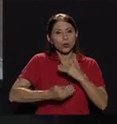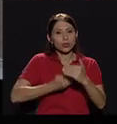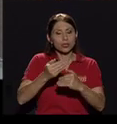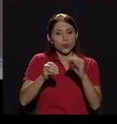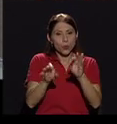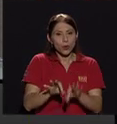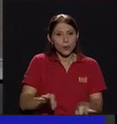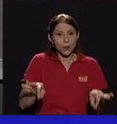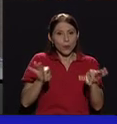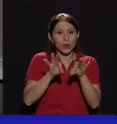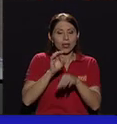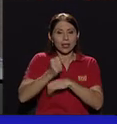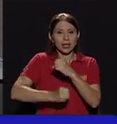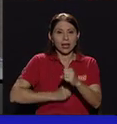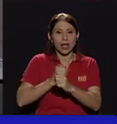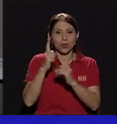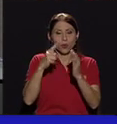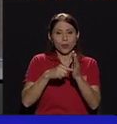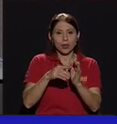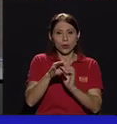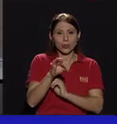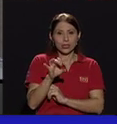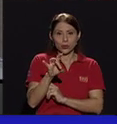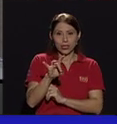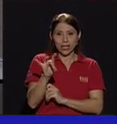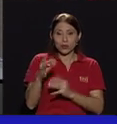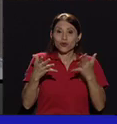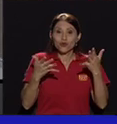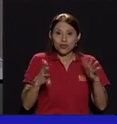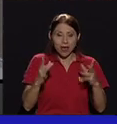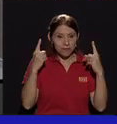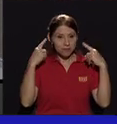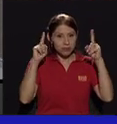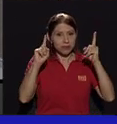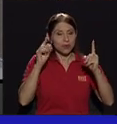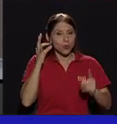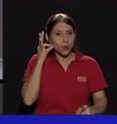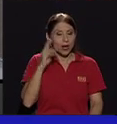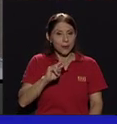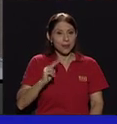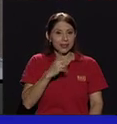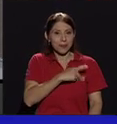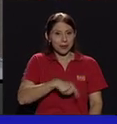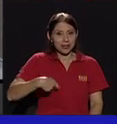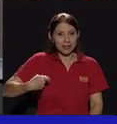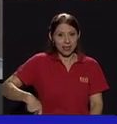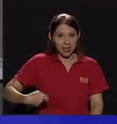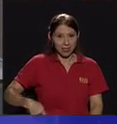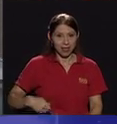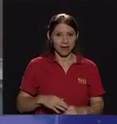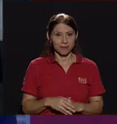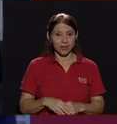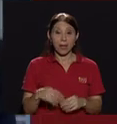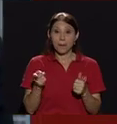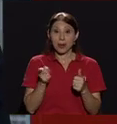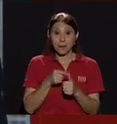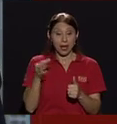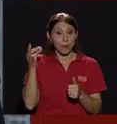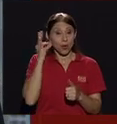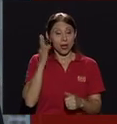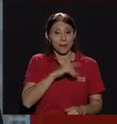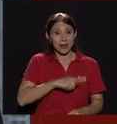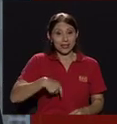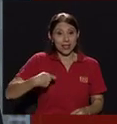Para el año 88 tenemos ya una mujer vicepresidenta, tenemos la primera mujer presidenta de